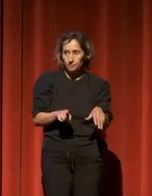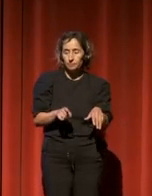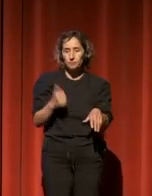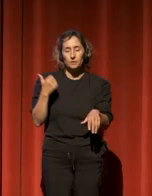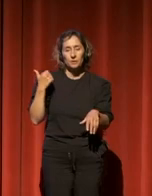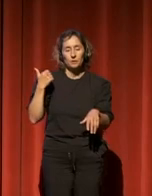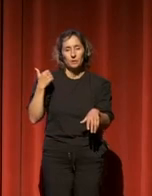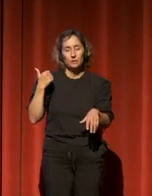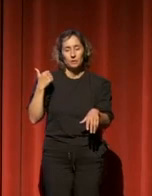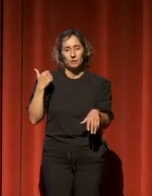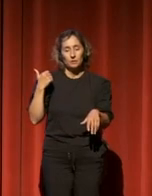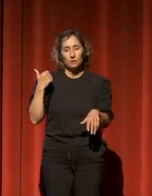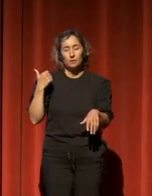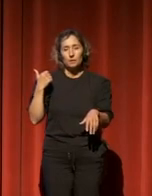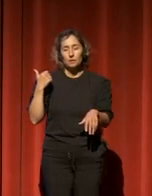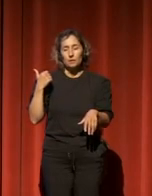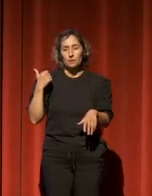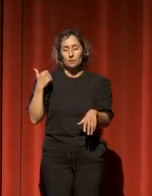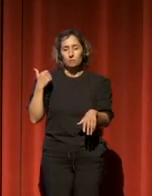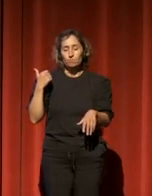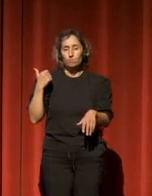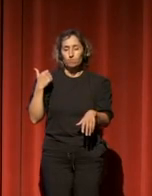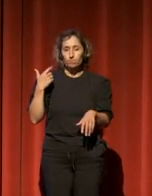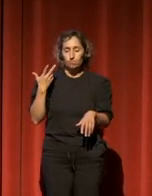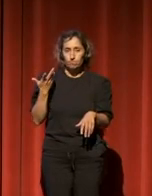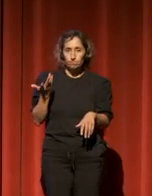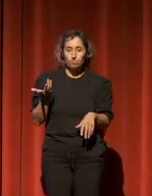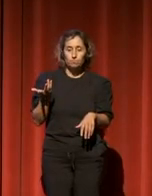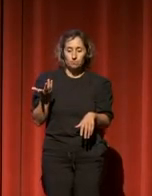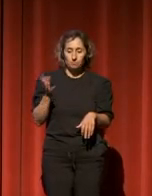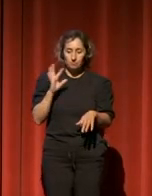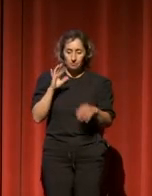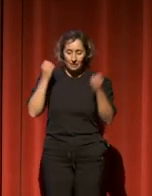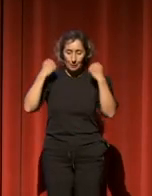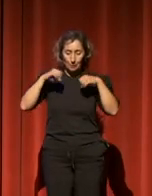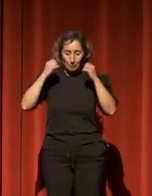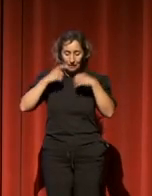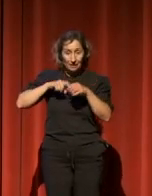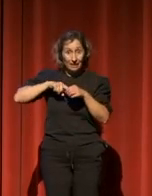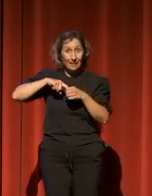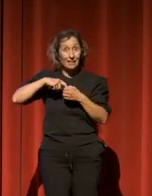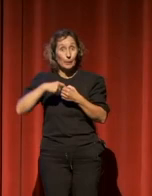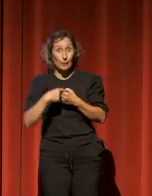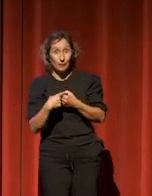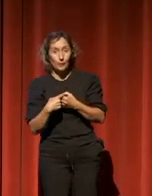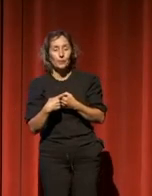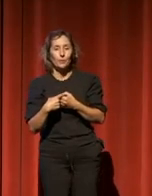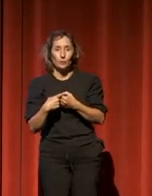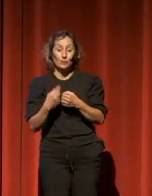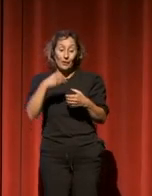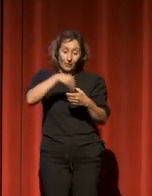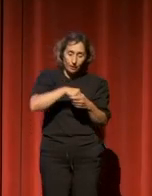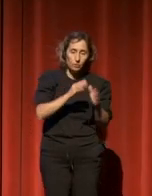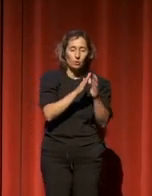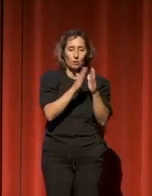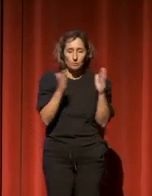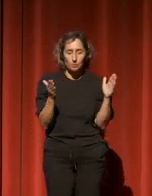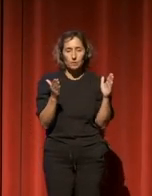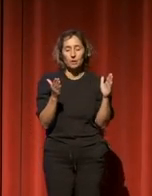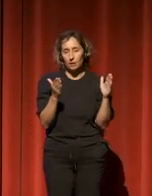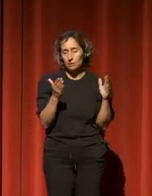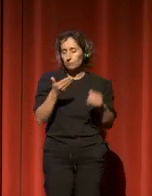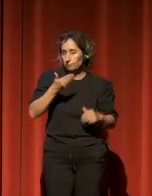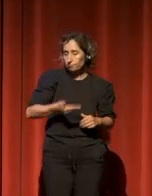un peso importante en el en la en el relato sobre las prácticas de participación en en las bibliotecas eh Hay